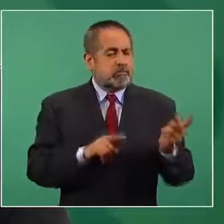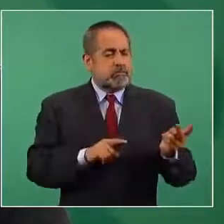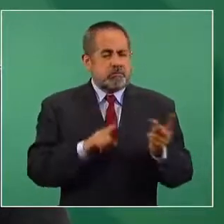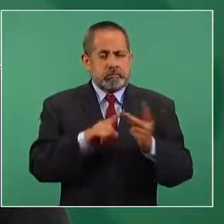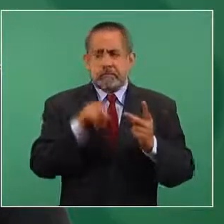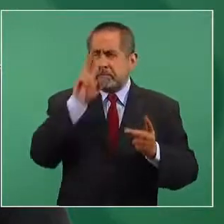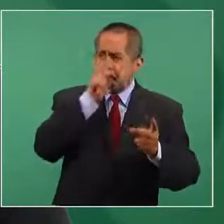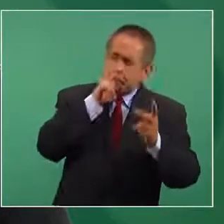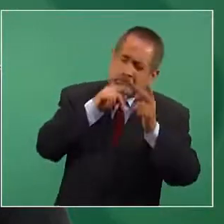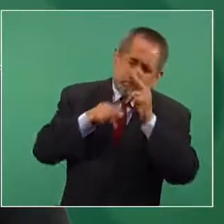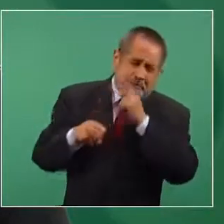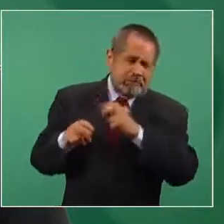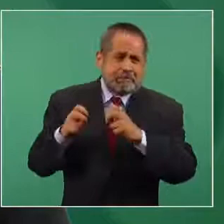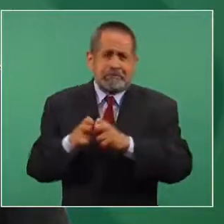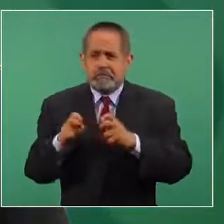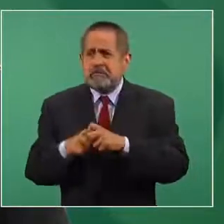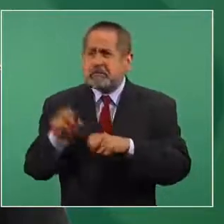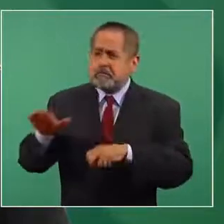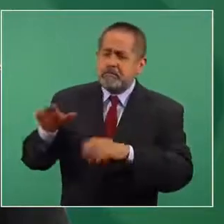desesperada